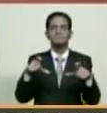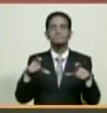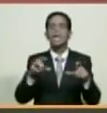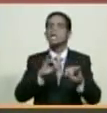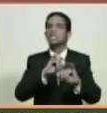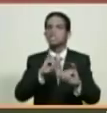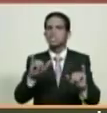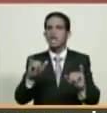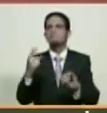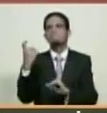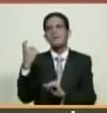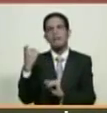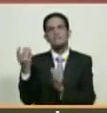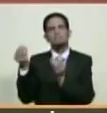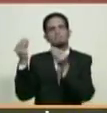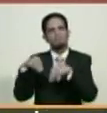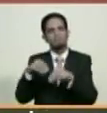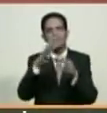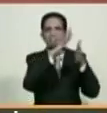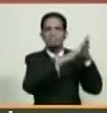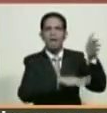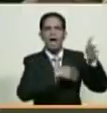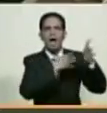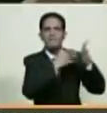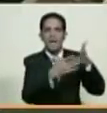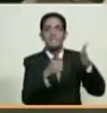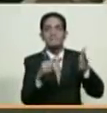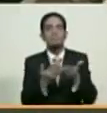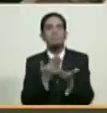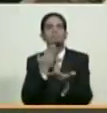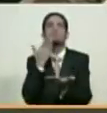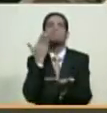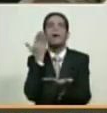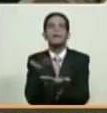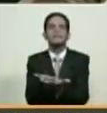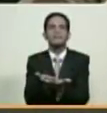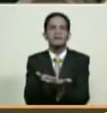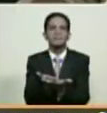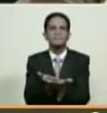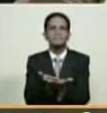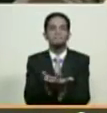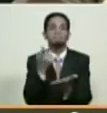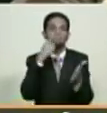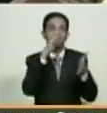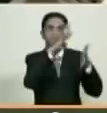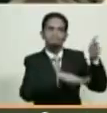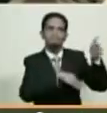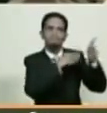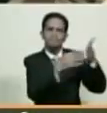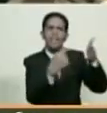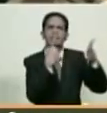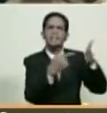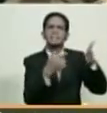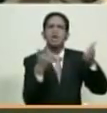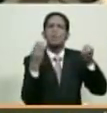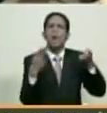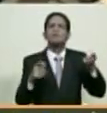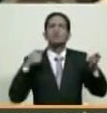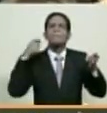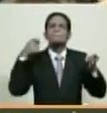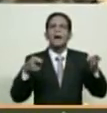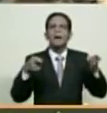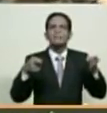toda la administración pública y la propuesta para la administración privada, y en esas tablas están establecidos los estatiques, con un mecanismo de